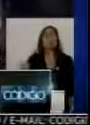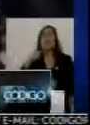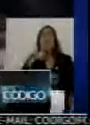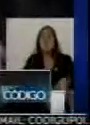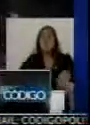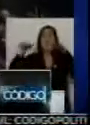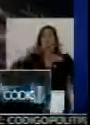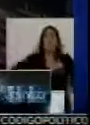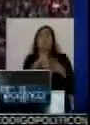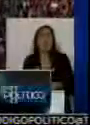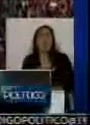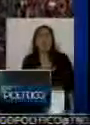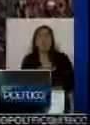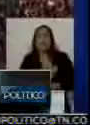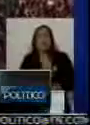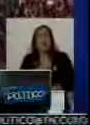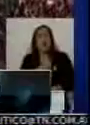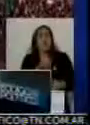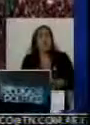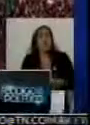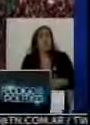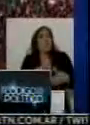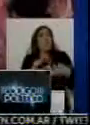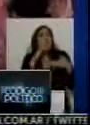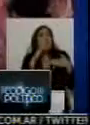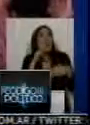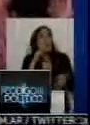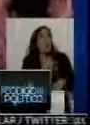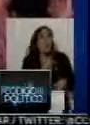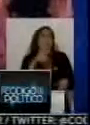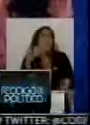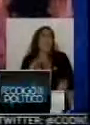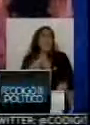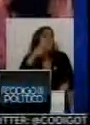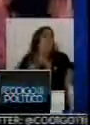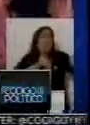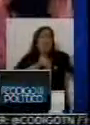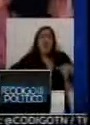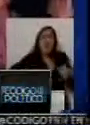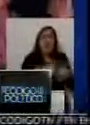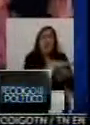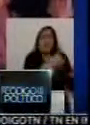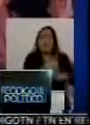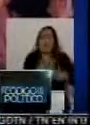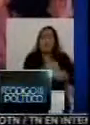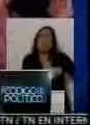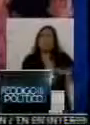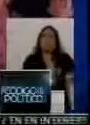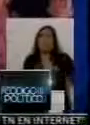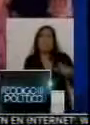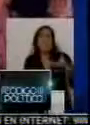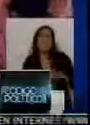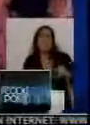llenó el corazón y que fue ver a trabajar a miles y miles de jóvenes de la